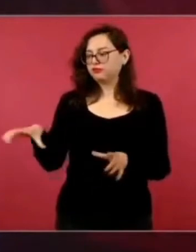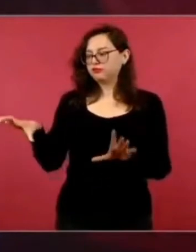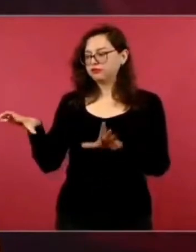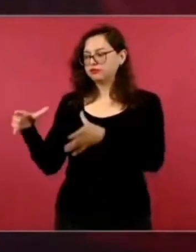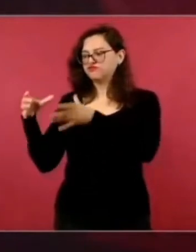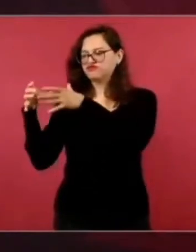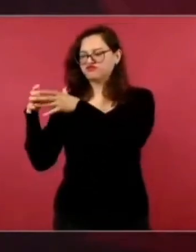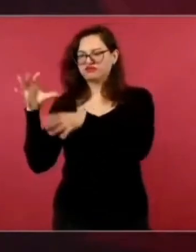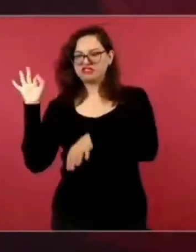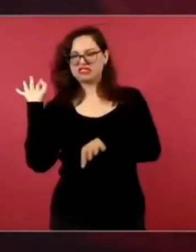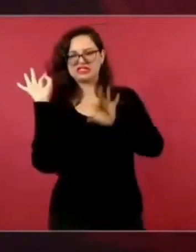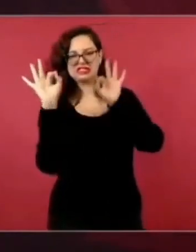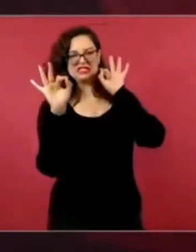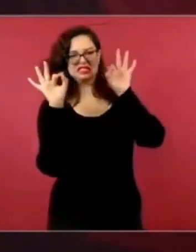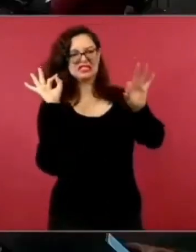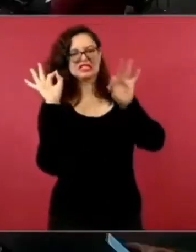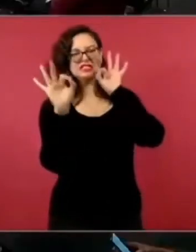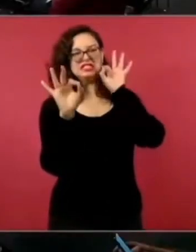Porque estuvieron